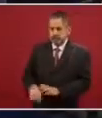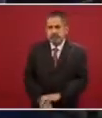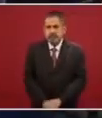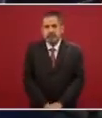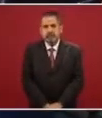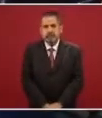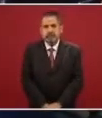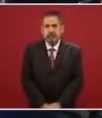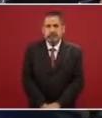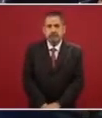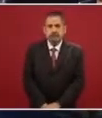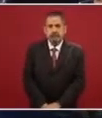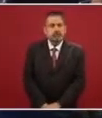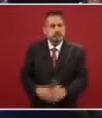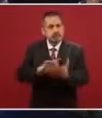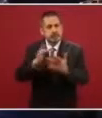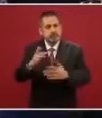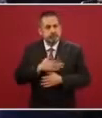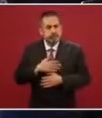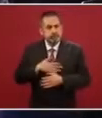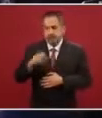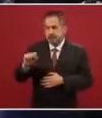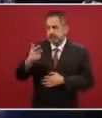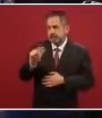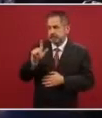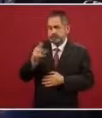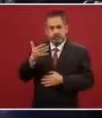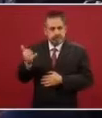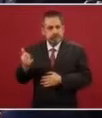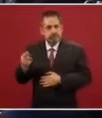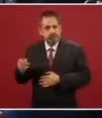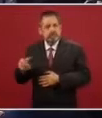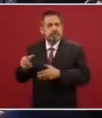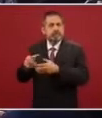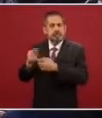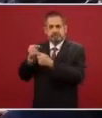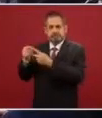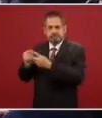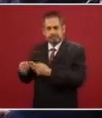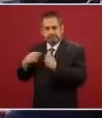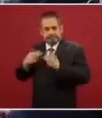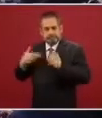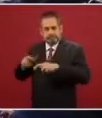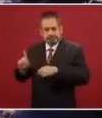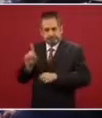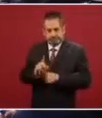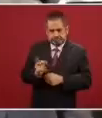Gracias, presidente. Shaila Rosagel, corresponsal de Grupo Gil y el Imparcial de Sonora, La Crónica de Mexicali y Frontera